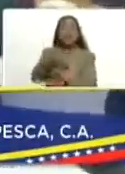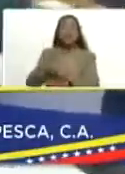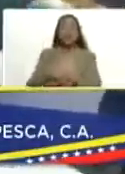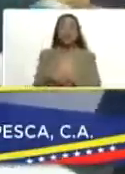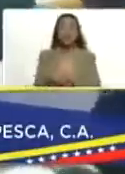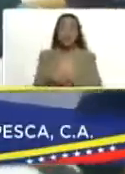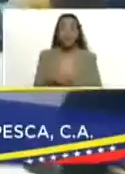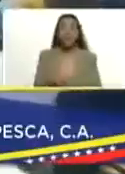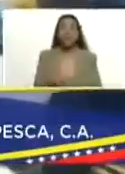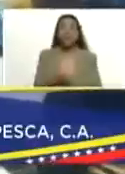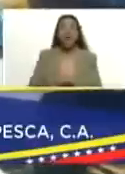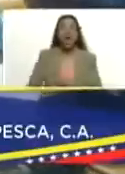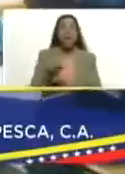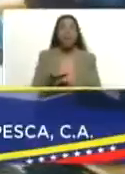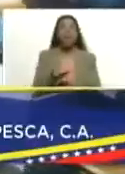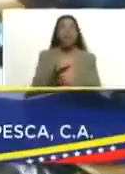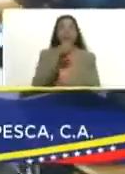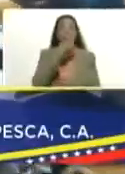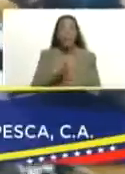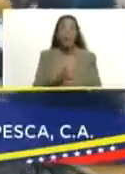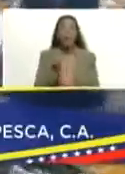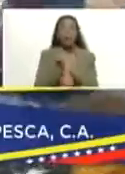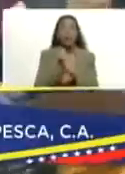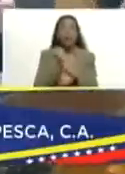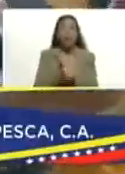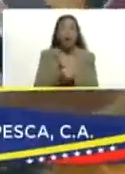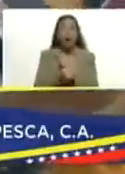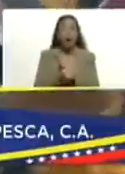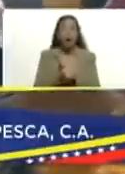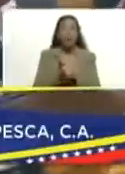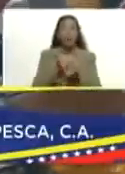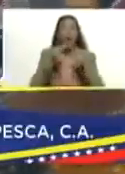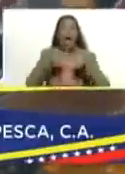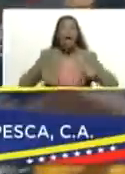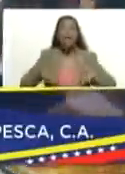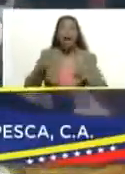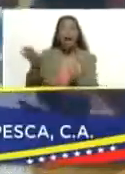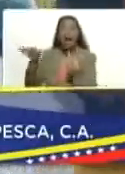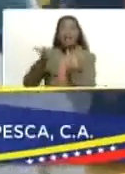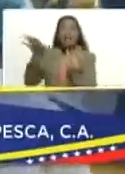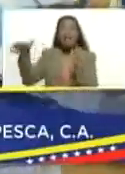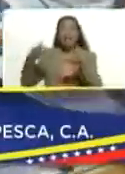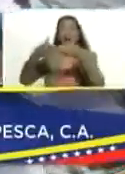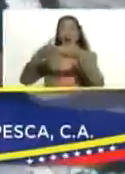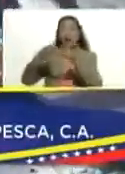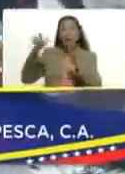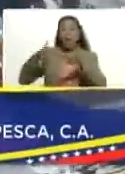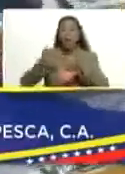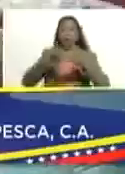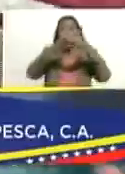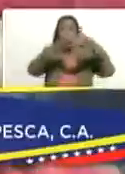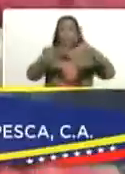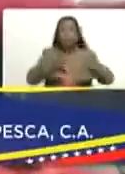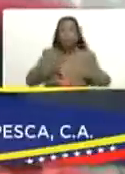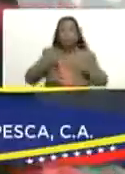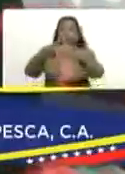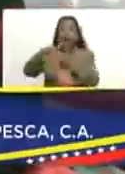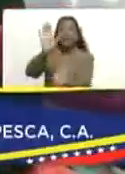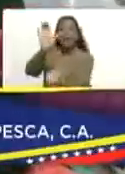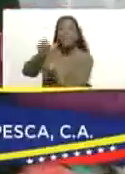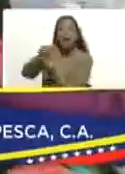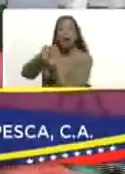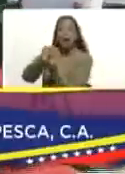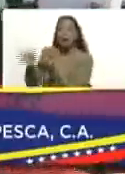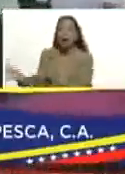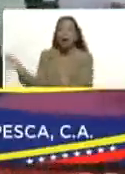este producto hermoso que viene de nuestra isla de Margarita. Estamos aquí desde la planta de pesca. Queríamos tomar una sardina aquí